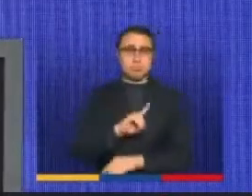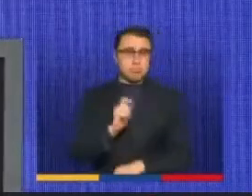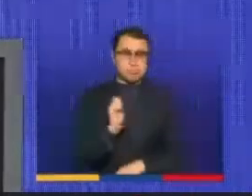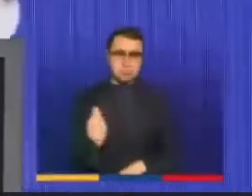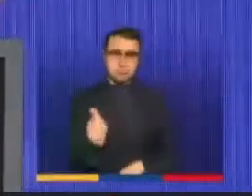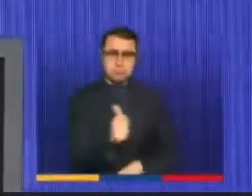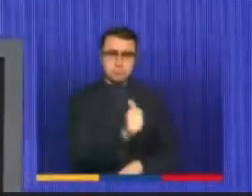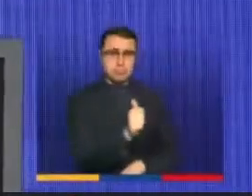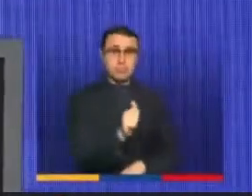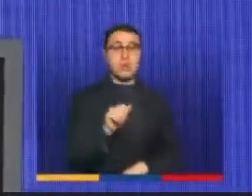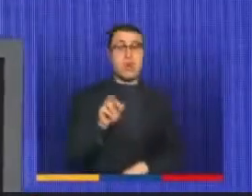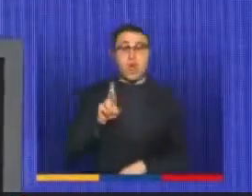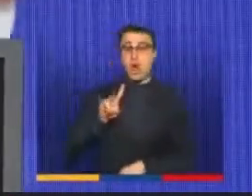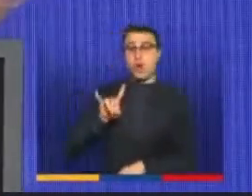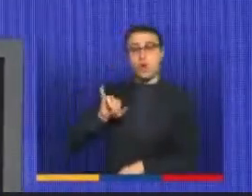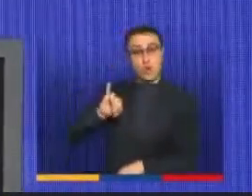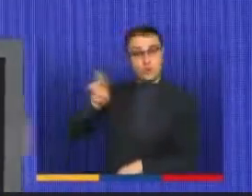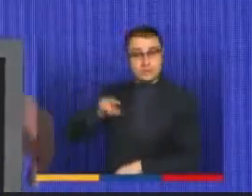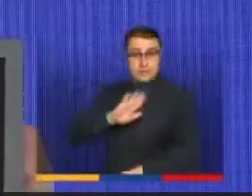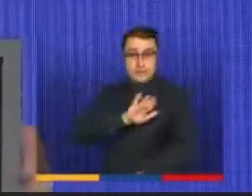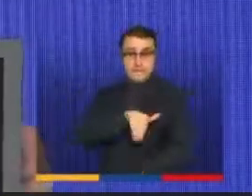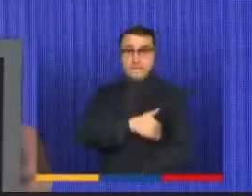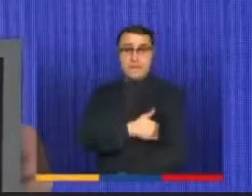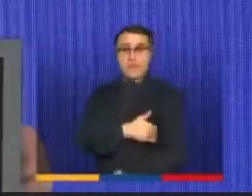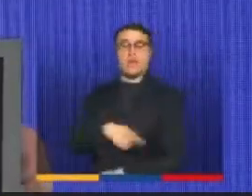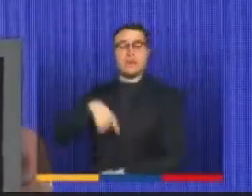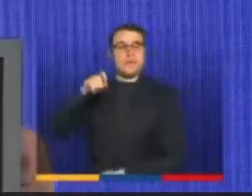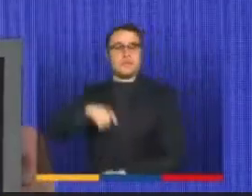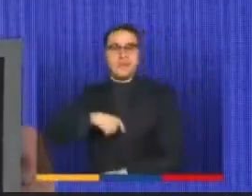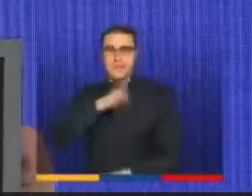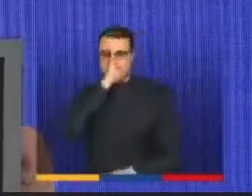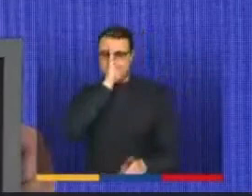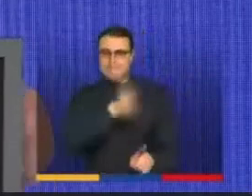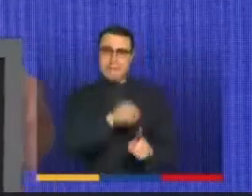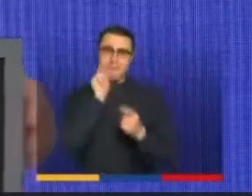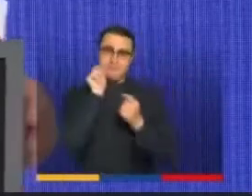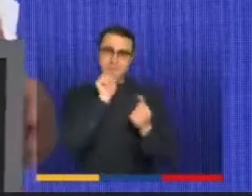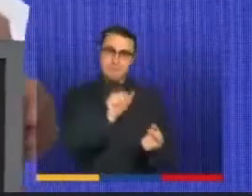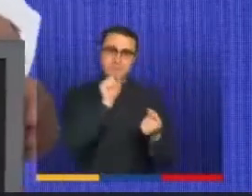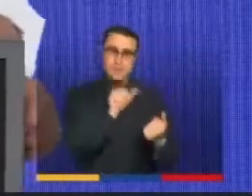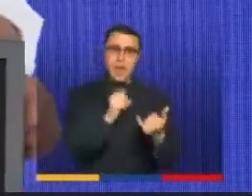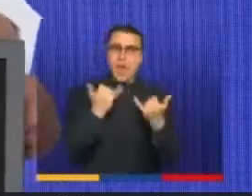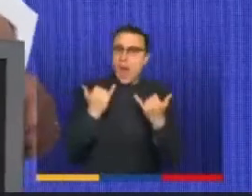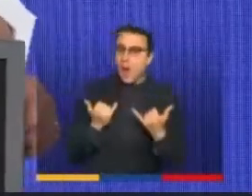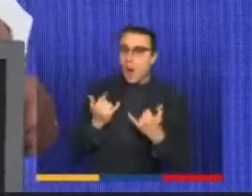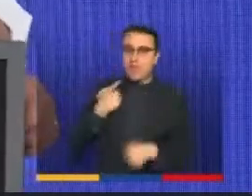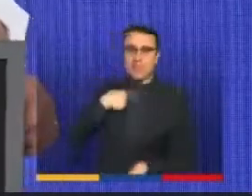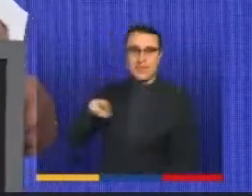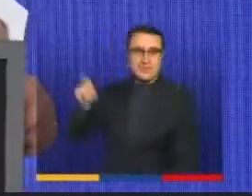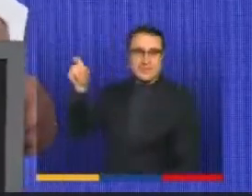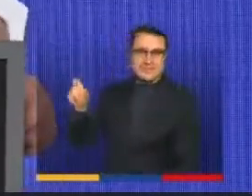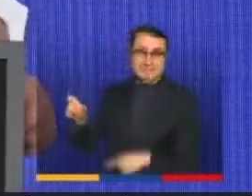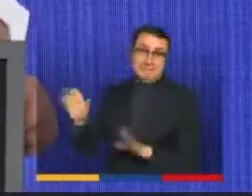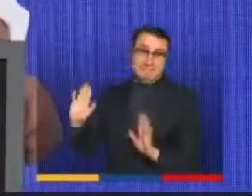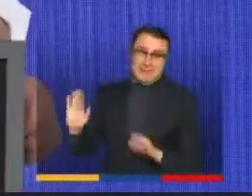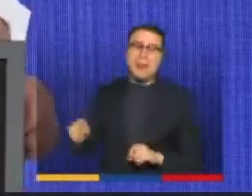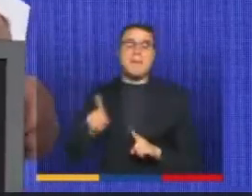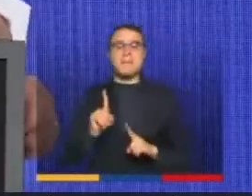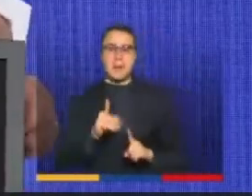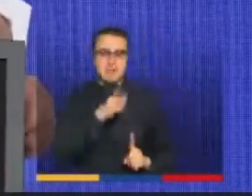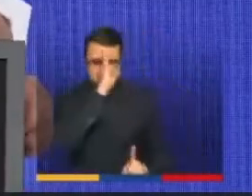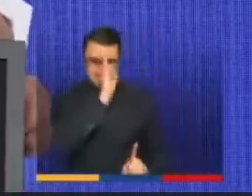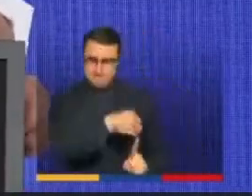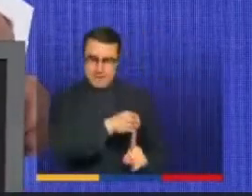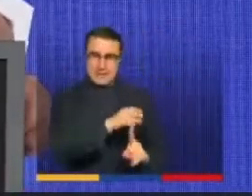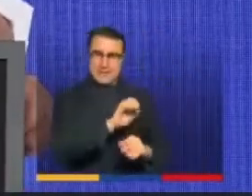A Ruiz le tocó acudir al modelo de giro directo a las IPS, ahora no le gusta. Pero ese giro directo a las